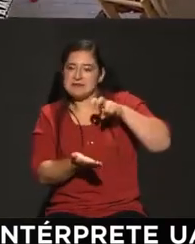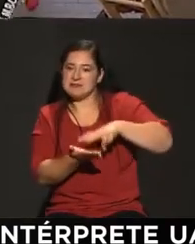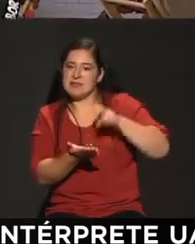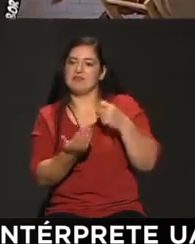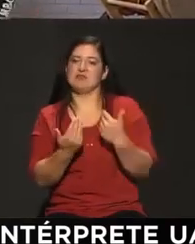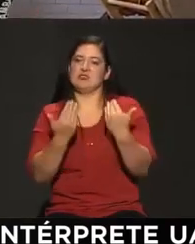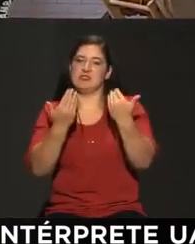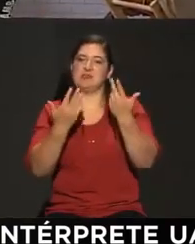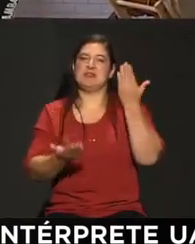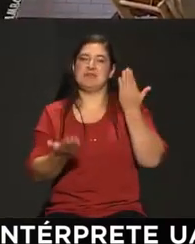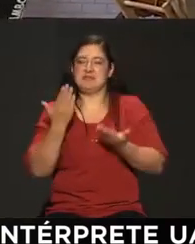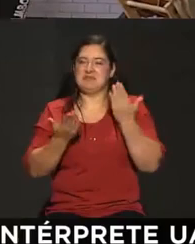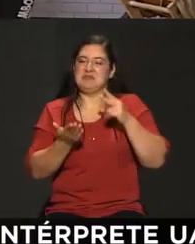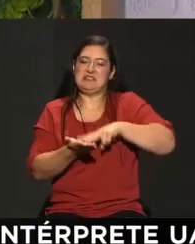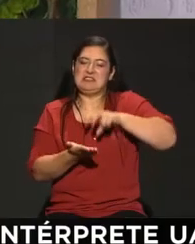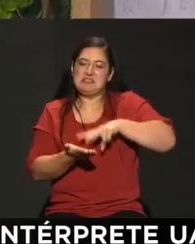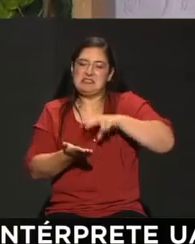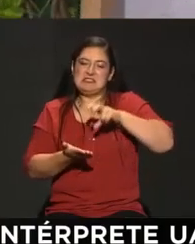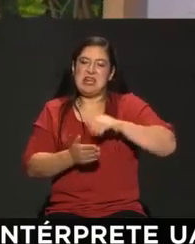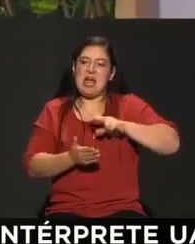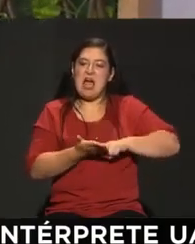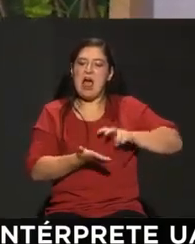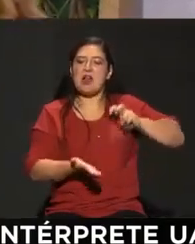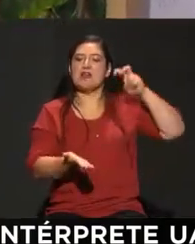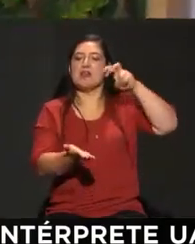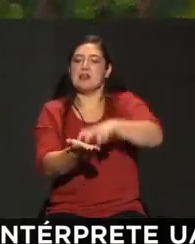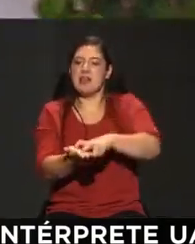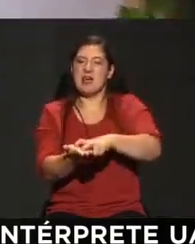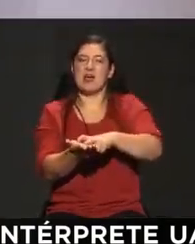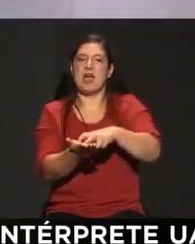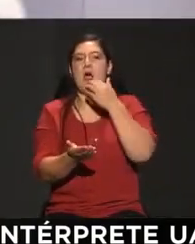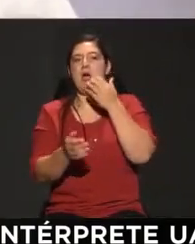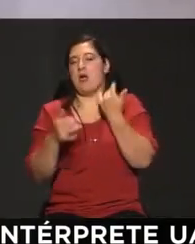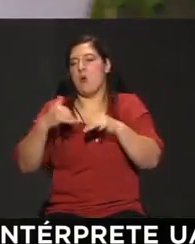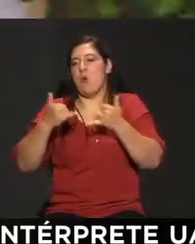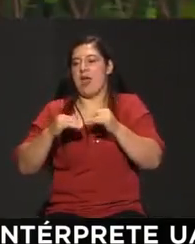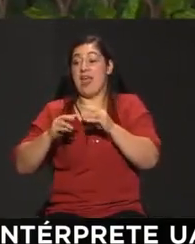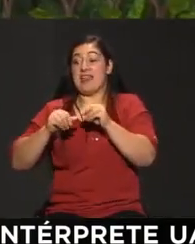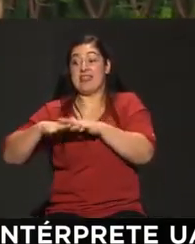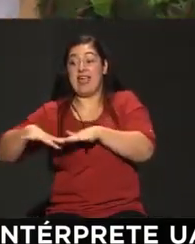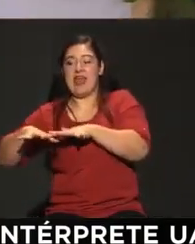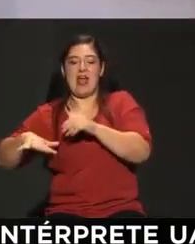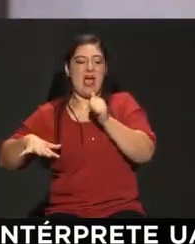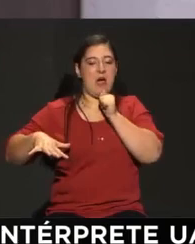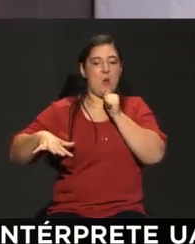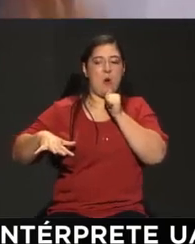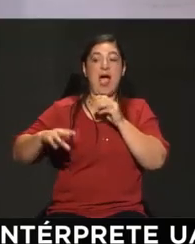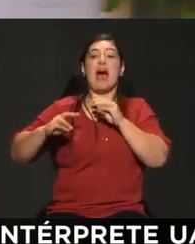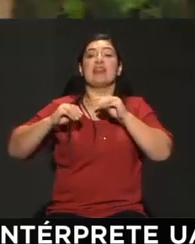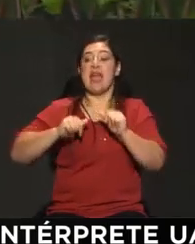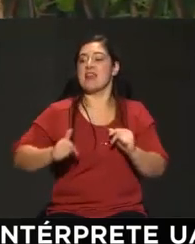hacer un salto de longitud, podemos hacer a través de juegos. Tierra, agua,